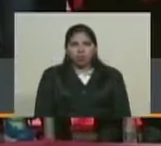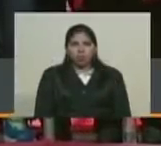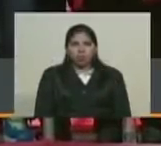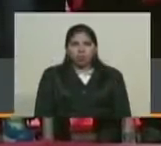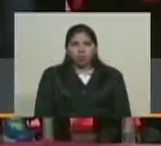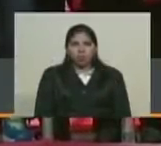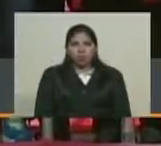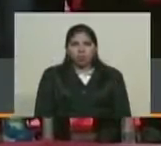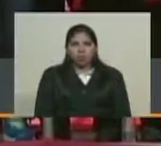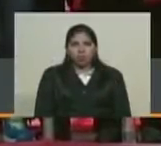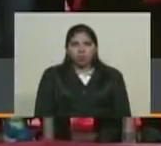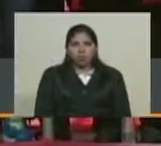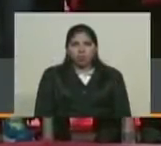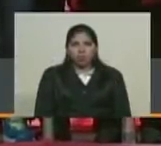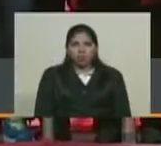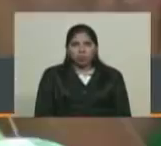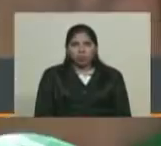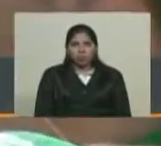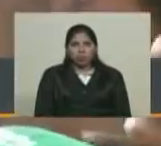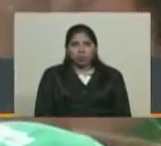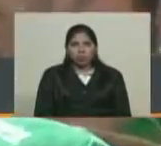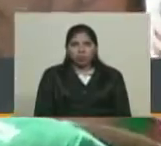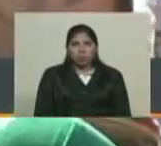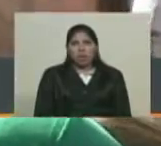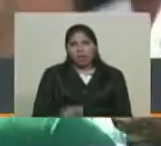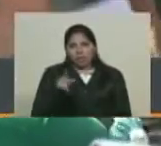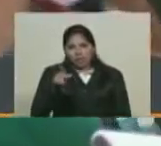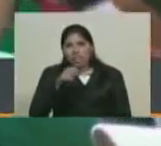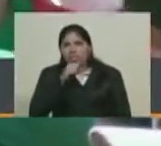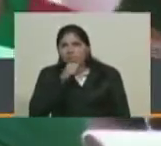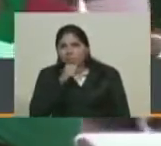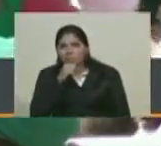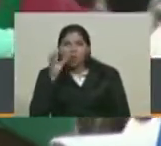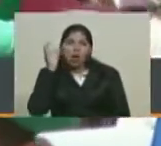muchacho, a ti, madre de familia, a ti, abuela.